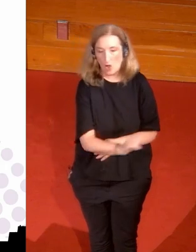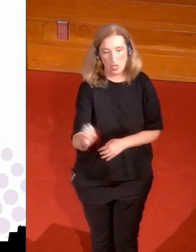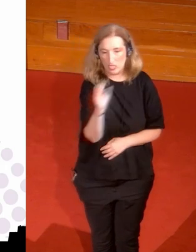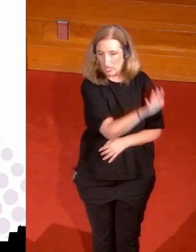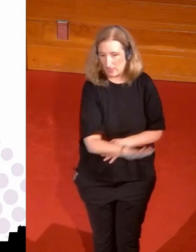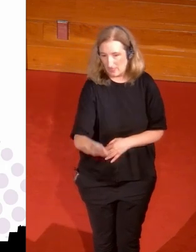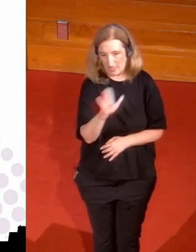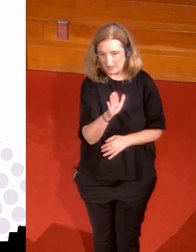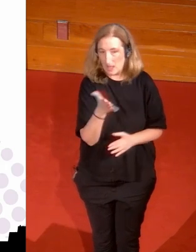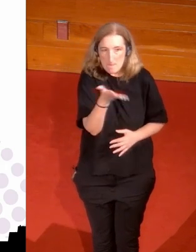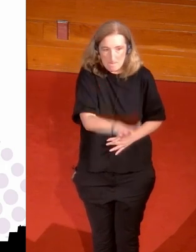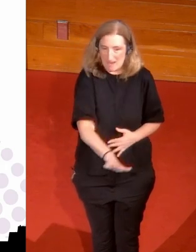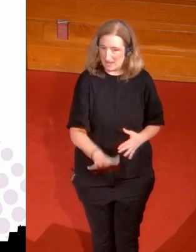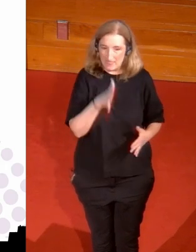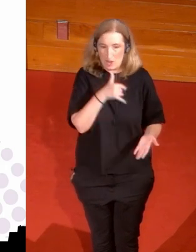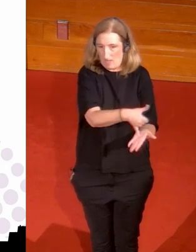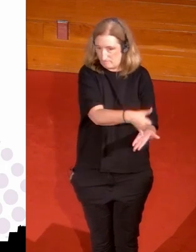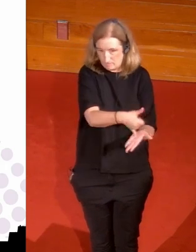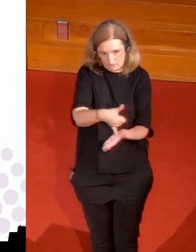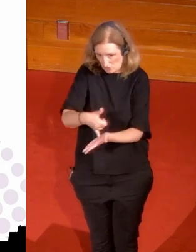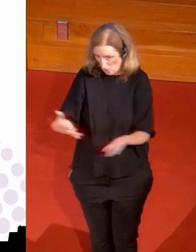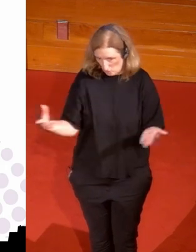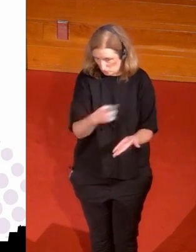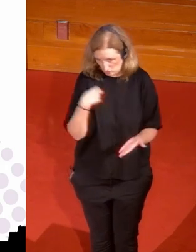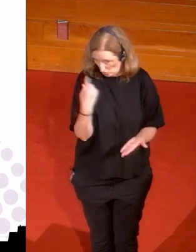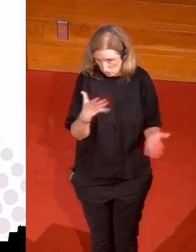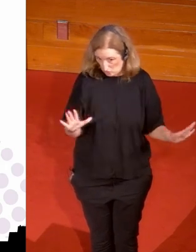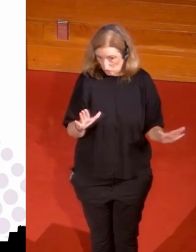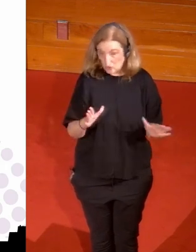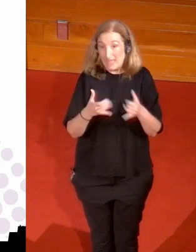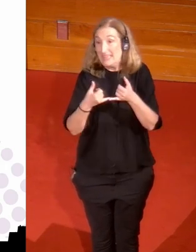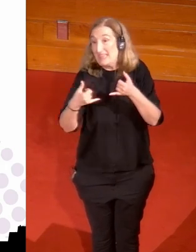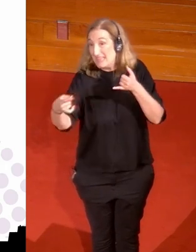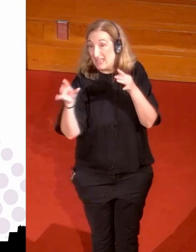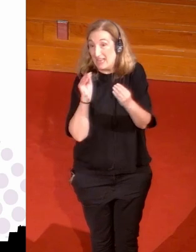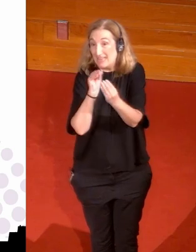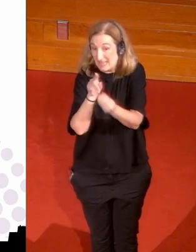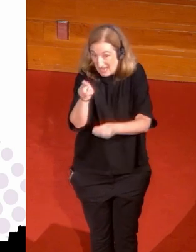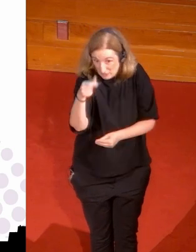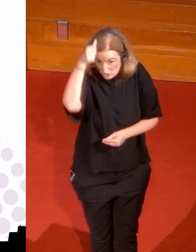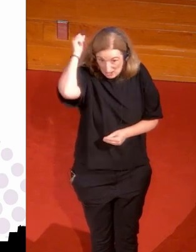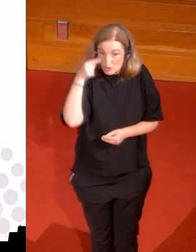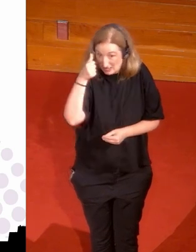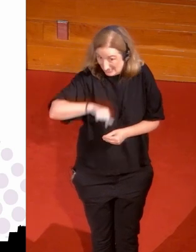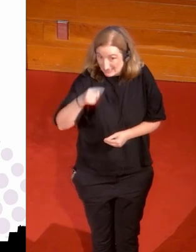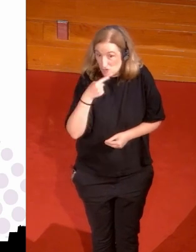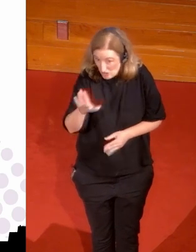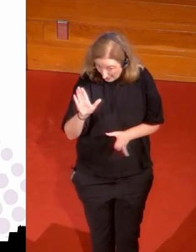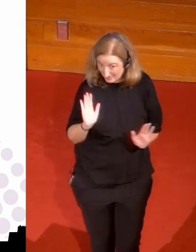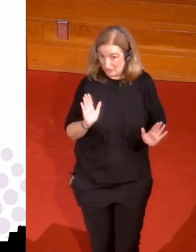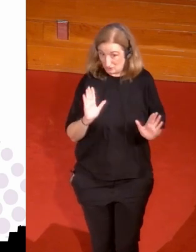accidente parece que estamos un poco en decadencia y en la línea de la humildad que apuntaba